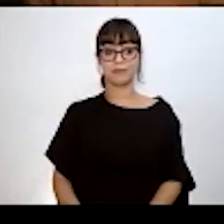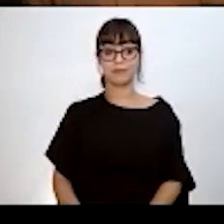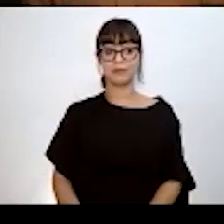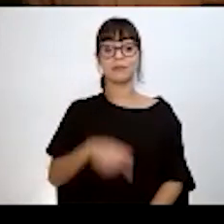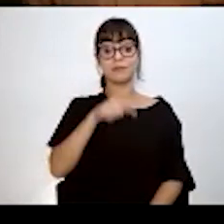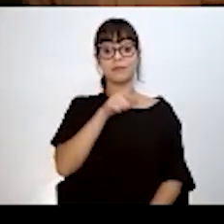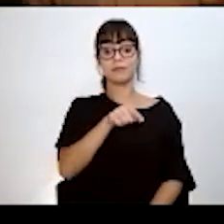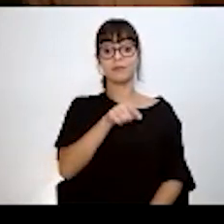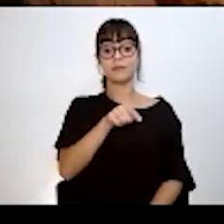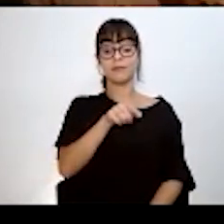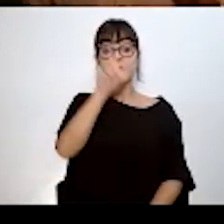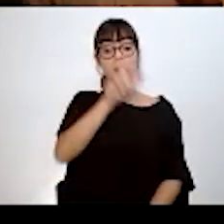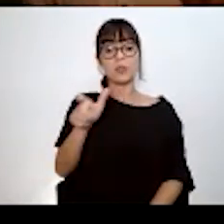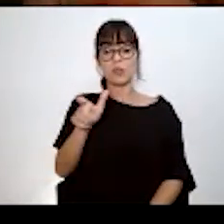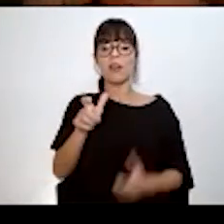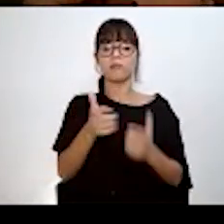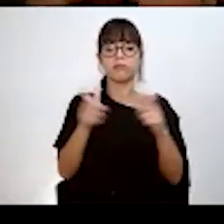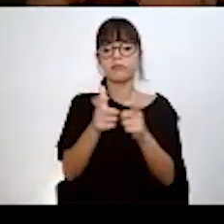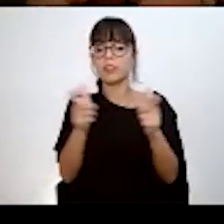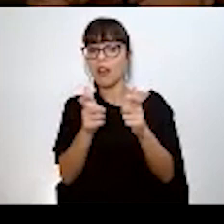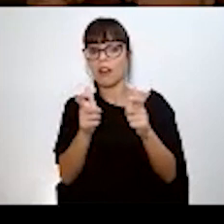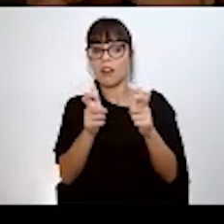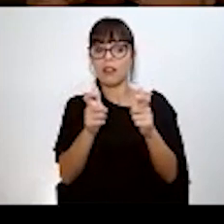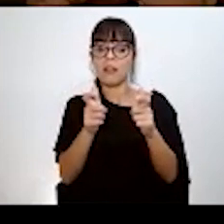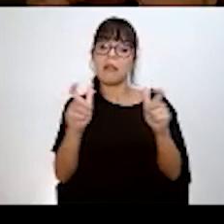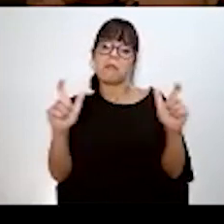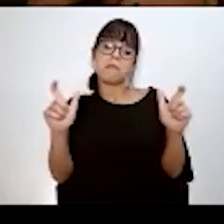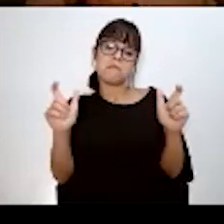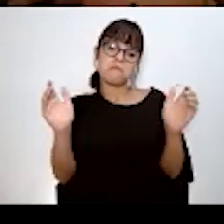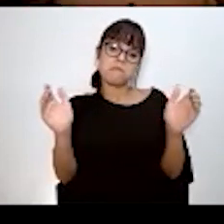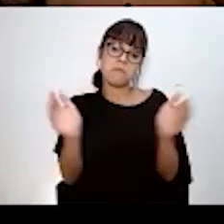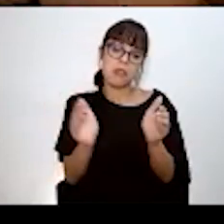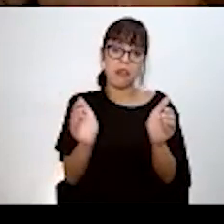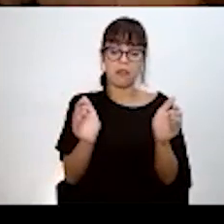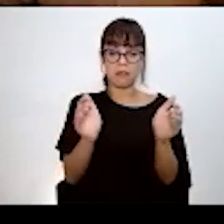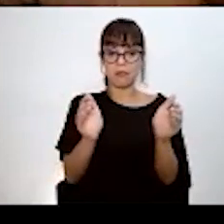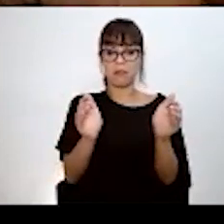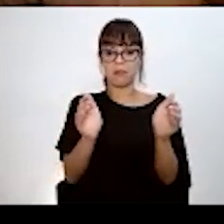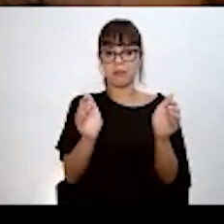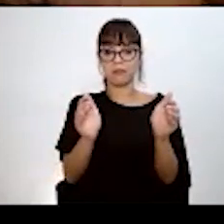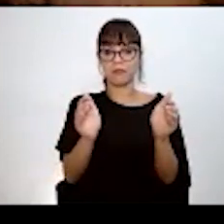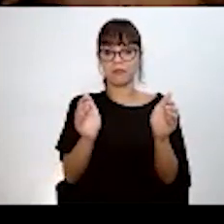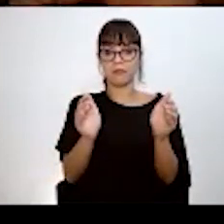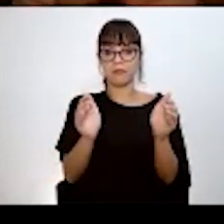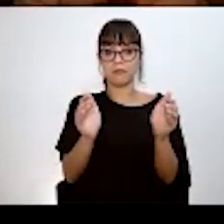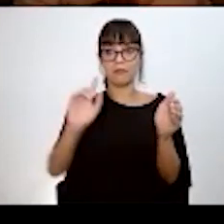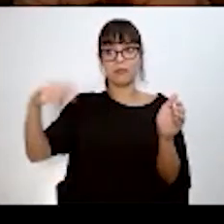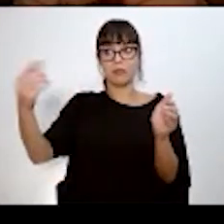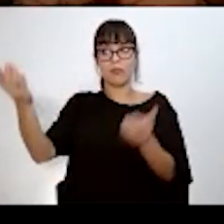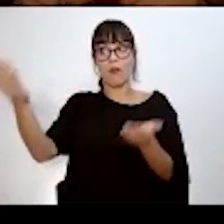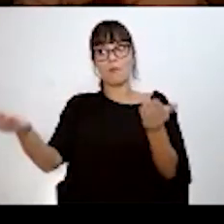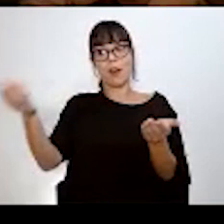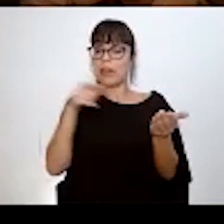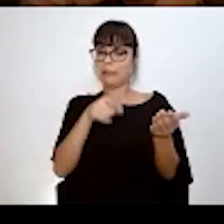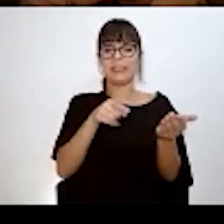demográfico relativamente bajo, es decir, no nos encontramos con un régimen que, comparado con lo que vamos a ver posteriormente, es muy muy